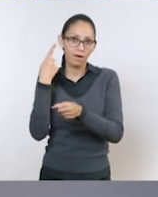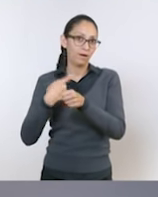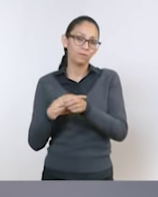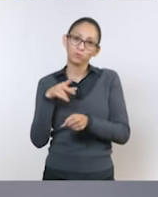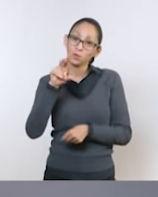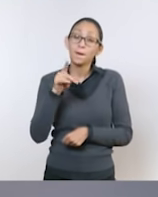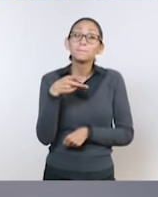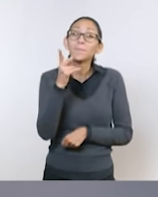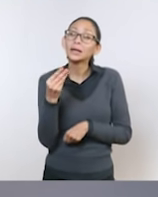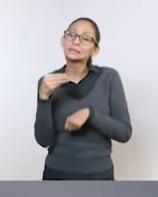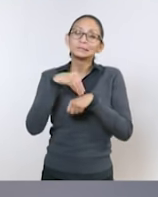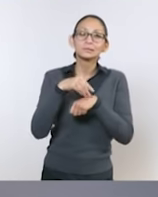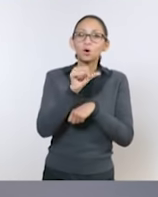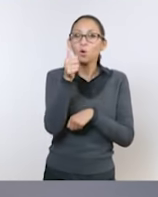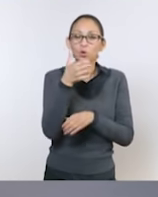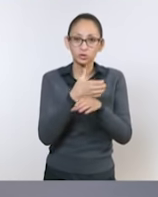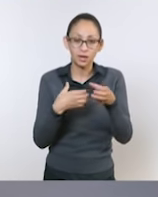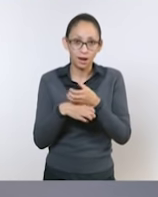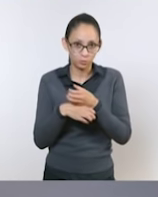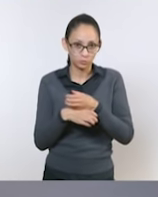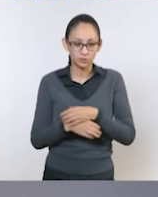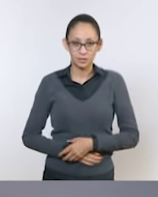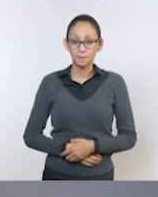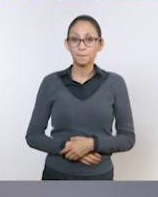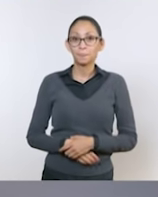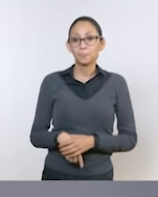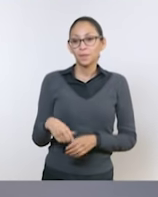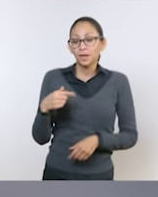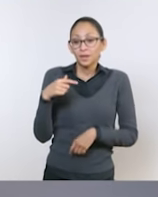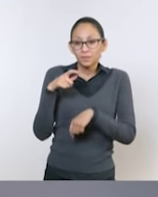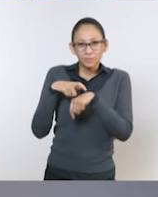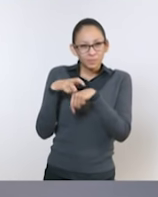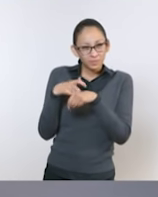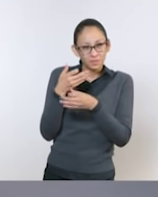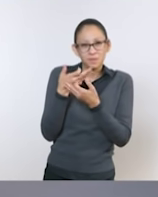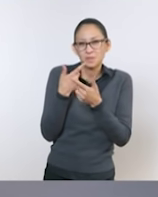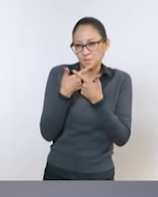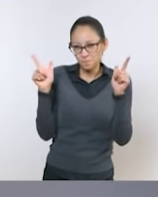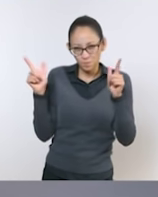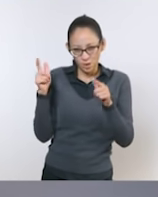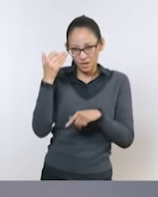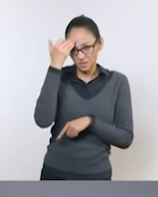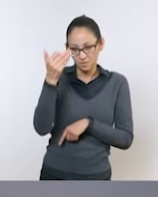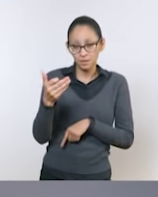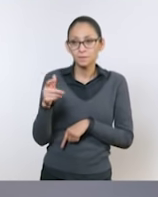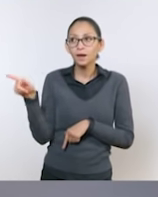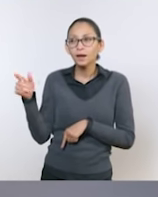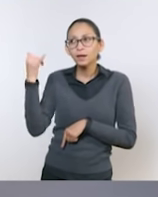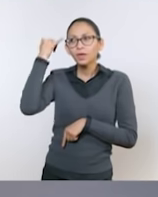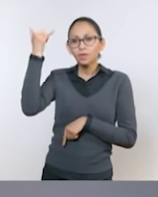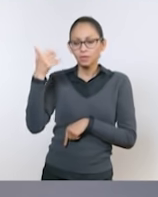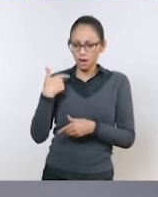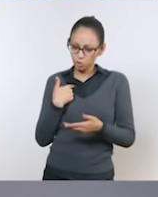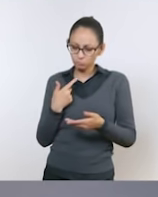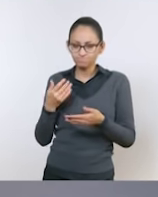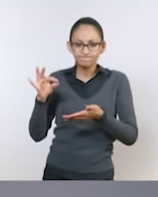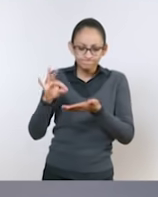a enfermar. Pero hizo algo más. Dedicó todo su tiempo libre para